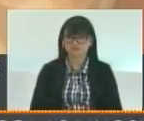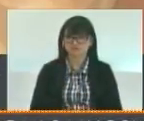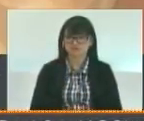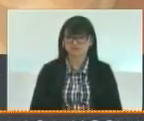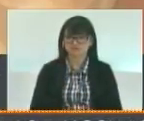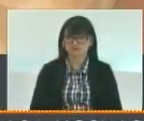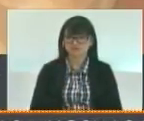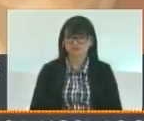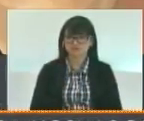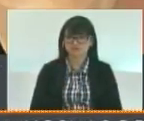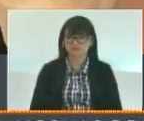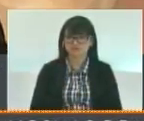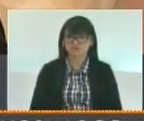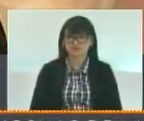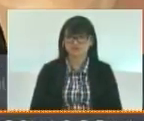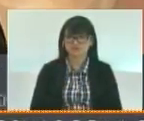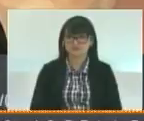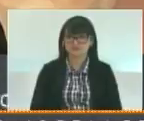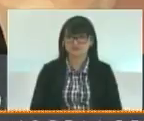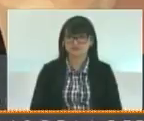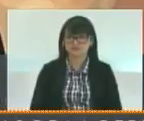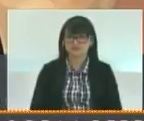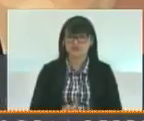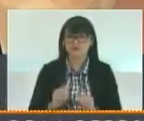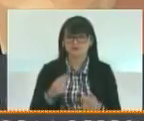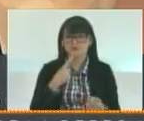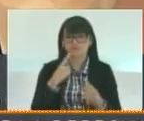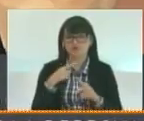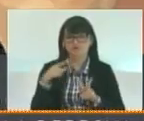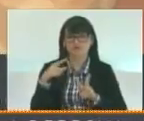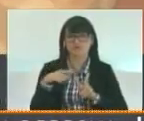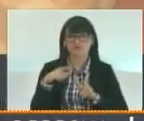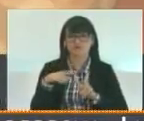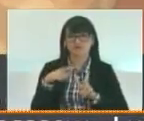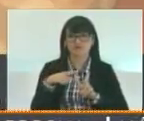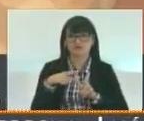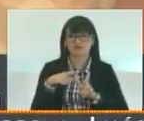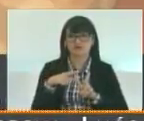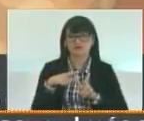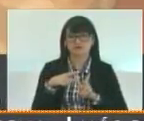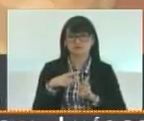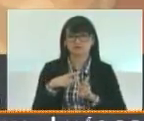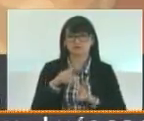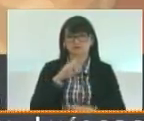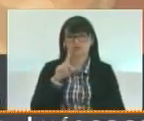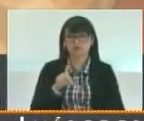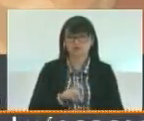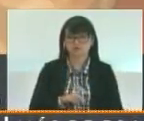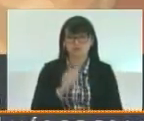De esta manera inicia la ronda de preguntas por Venezolana de Televisión, Javier Nichirinos.